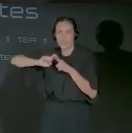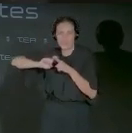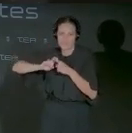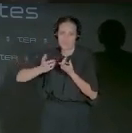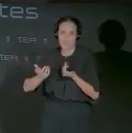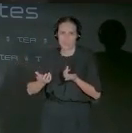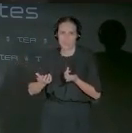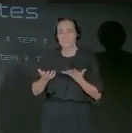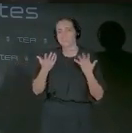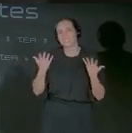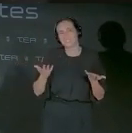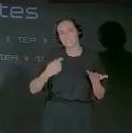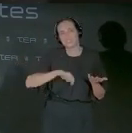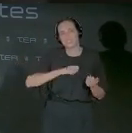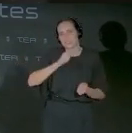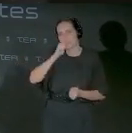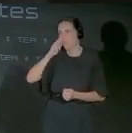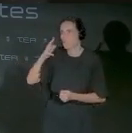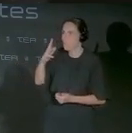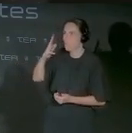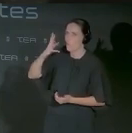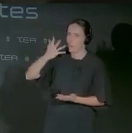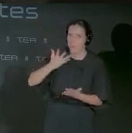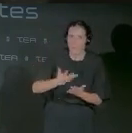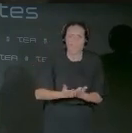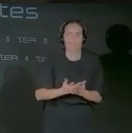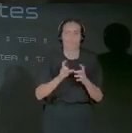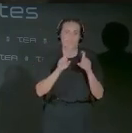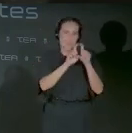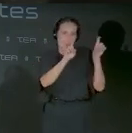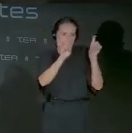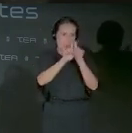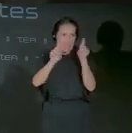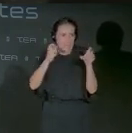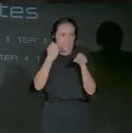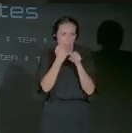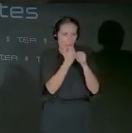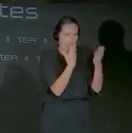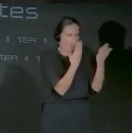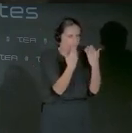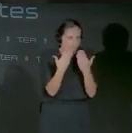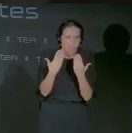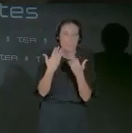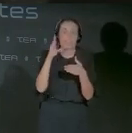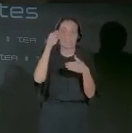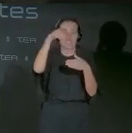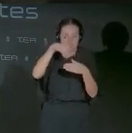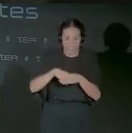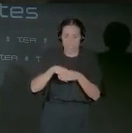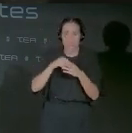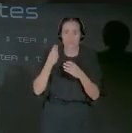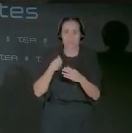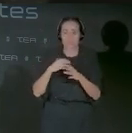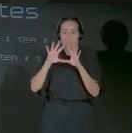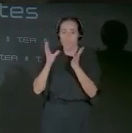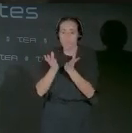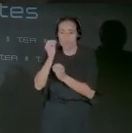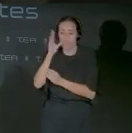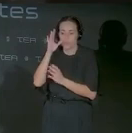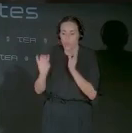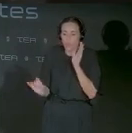como también un montón de años con un montón de empresas trabajando en la creación de estos mundos